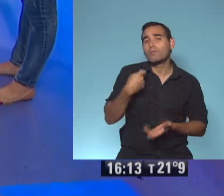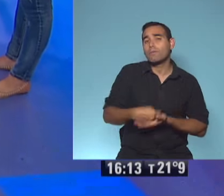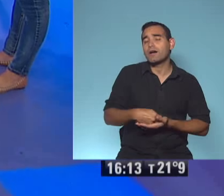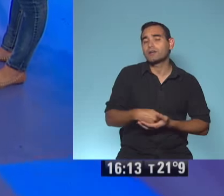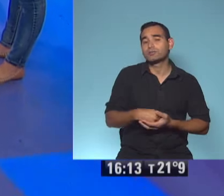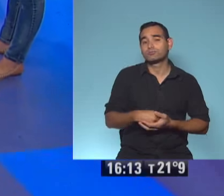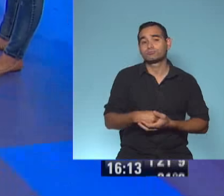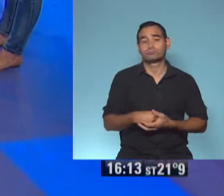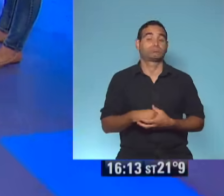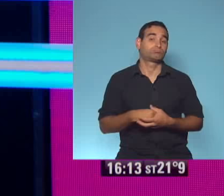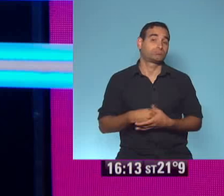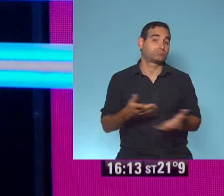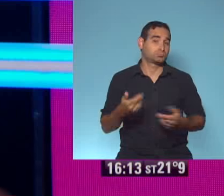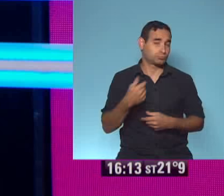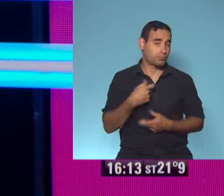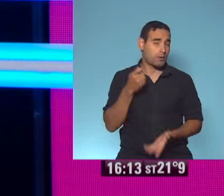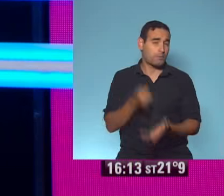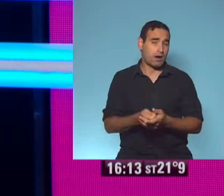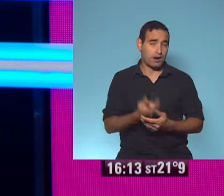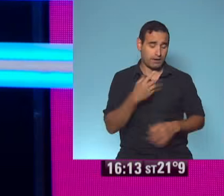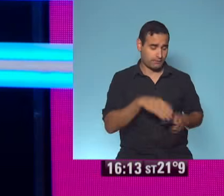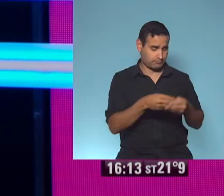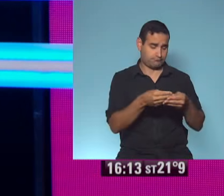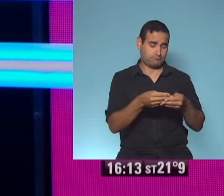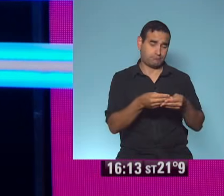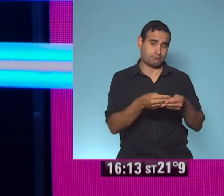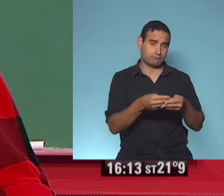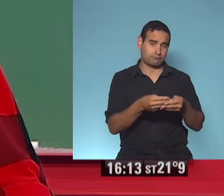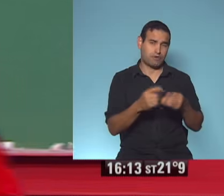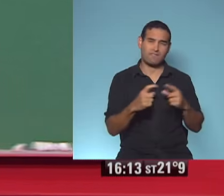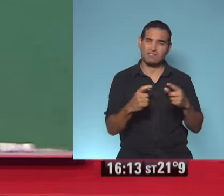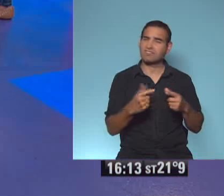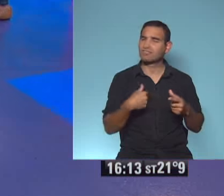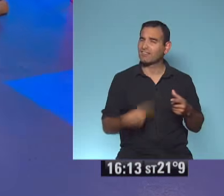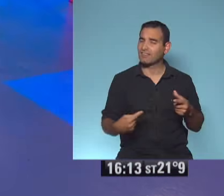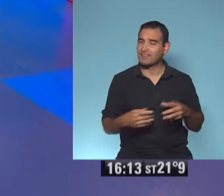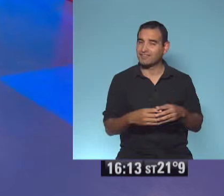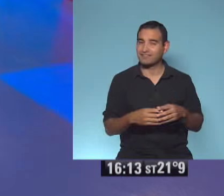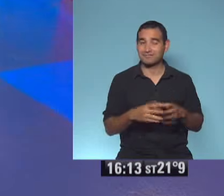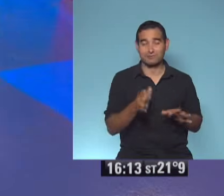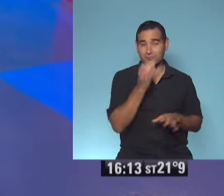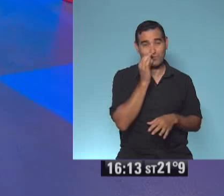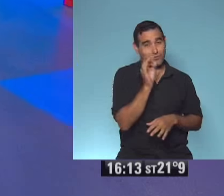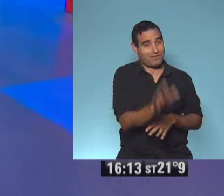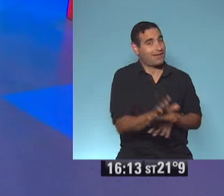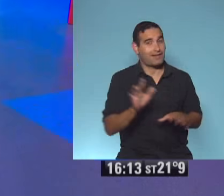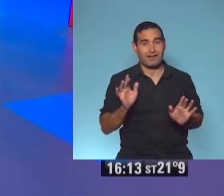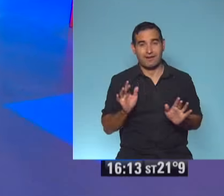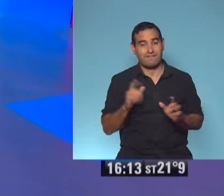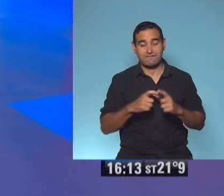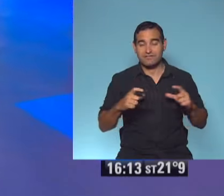pagar? Bueno, yo te voy a pagar con... ¿Qué billetes tengo, señor? A ver, los que quieras, para armar